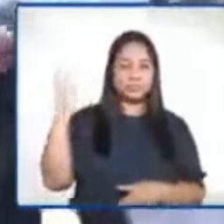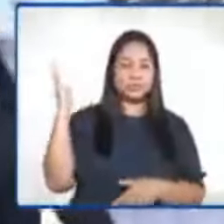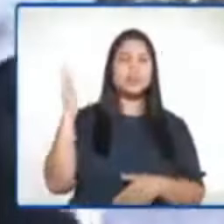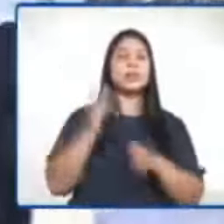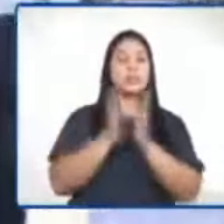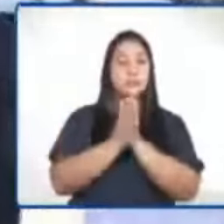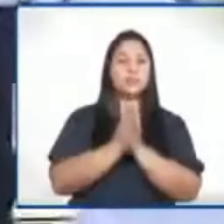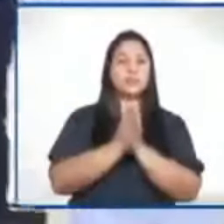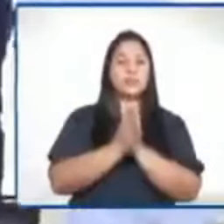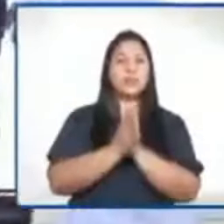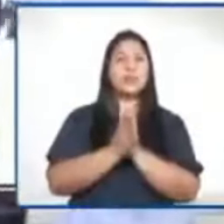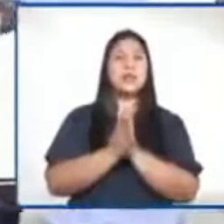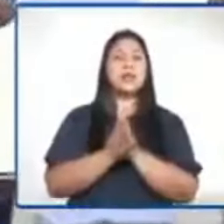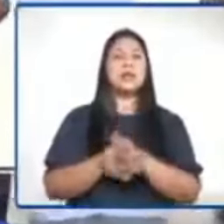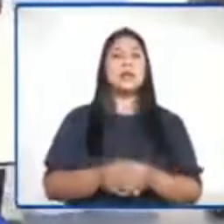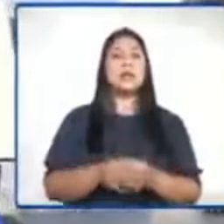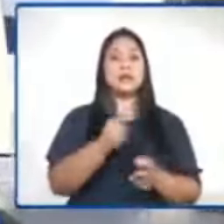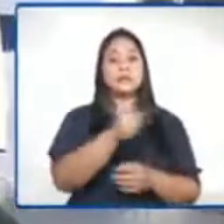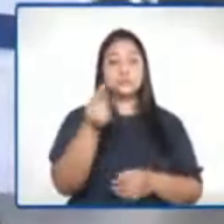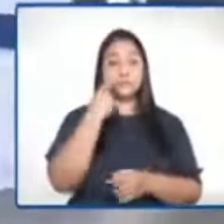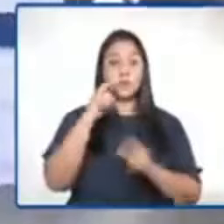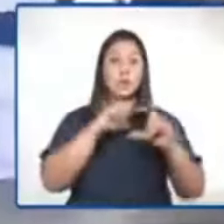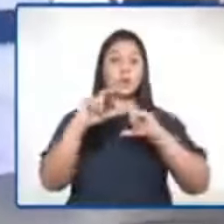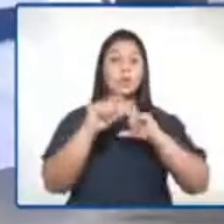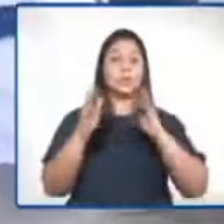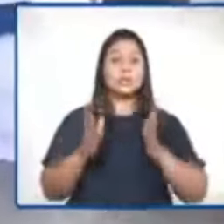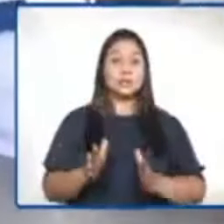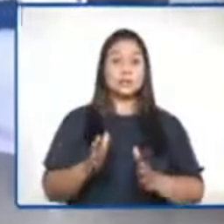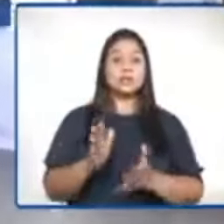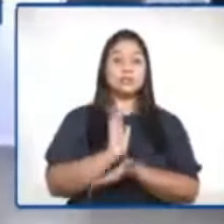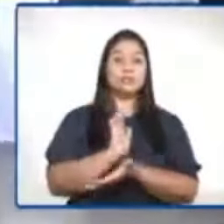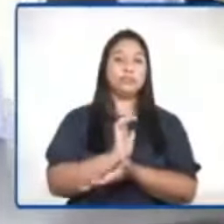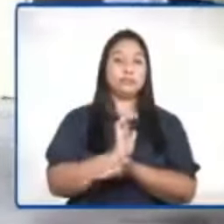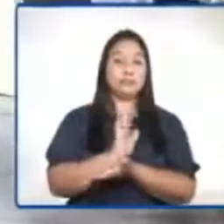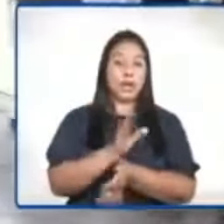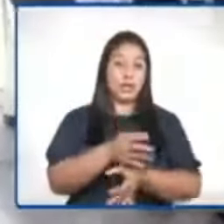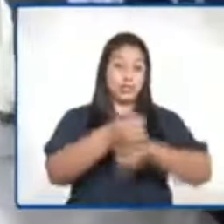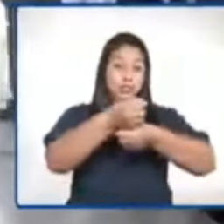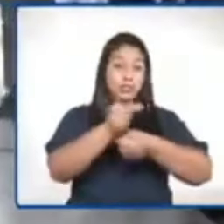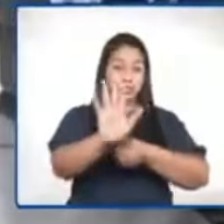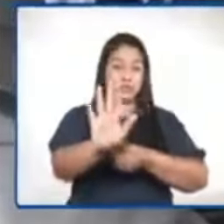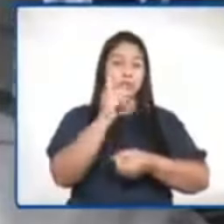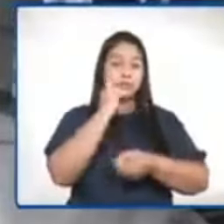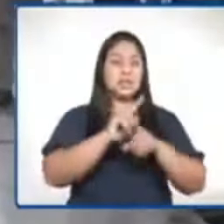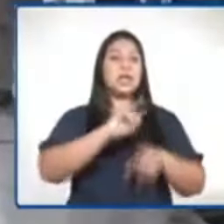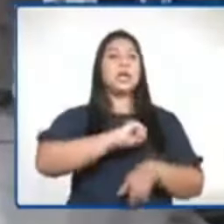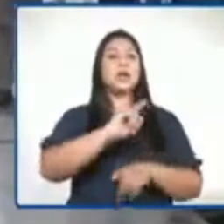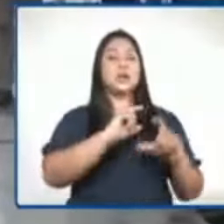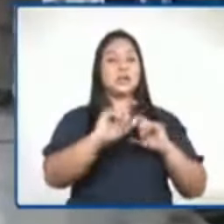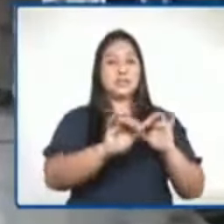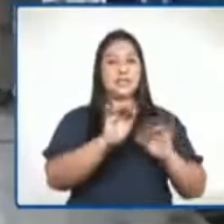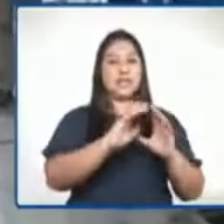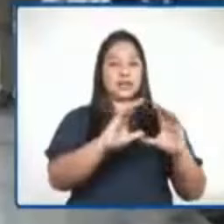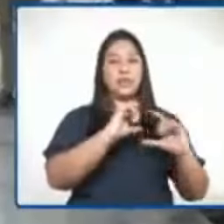favor, les pido a los compañeros de los medios de comunicación esperar la orden de la Secretaría de Comunicación Social